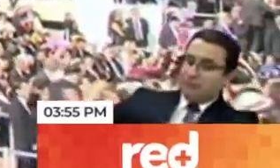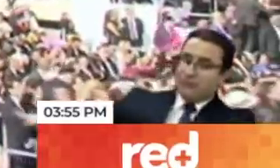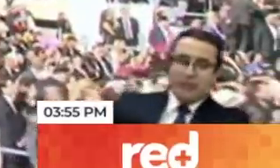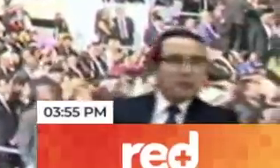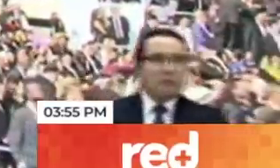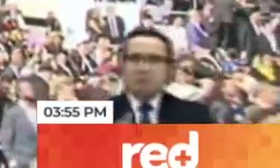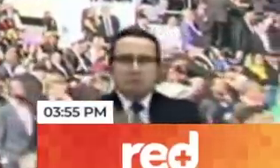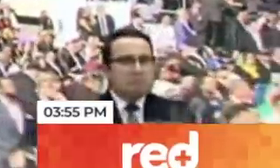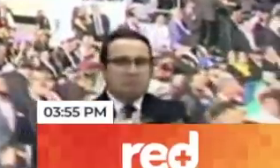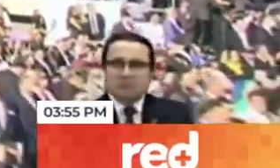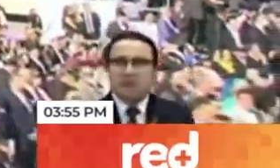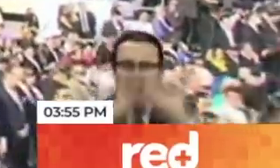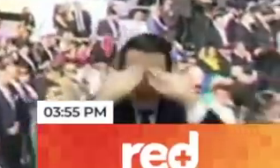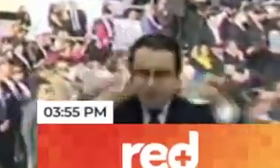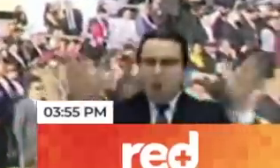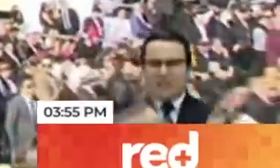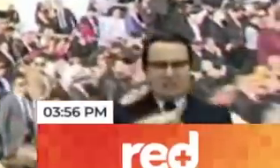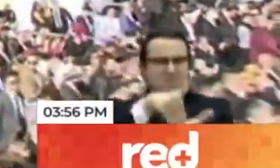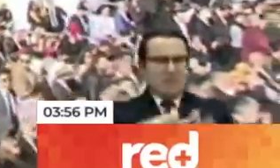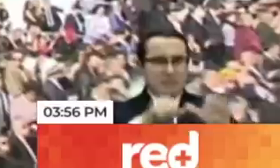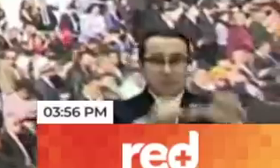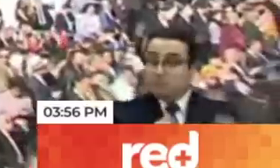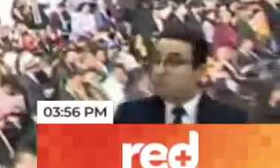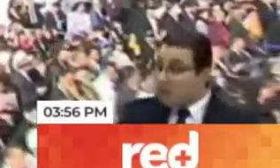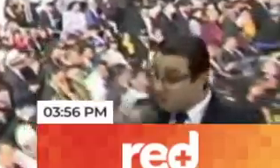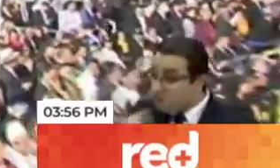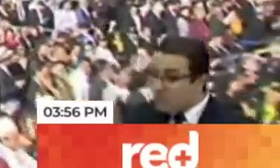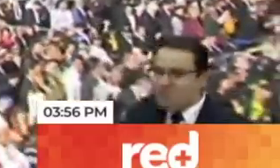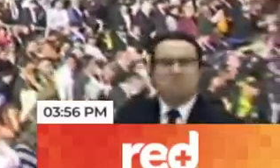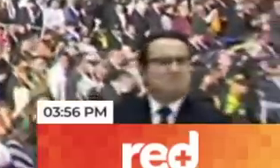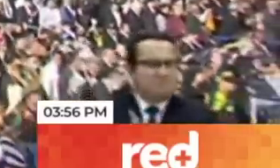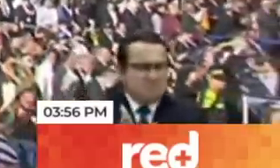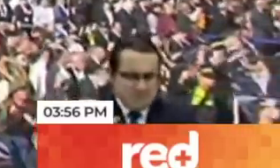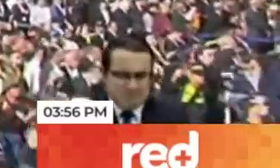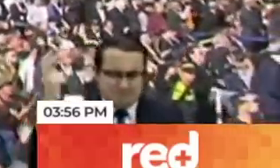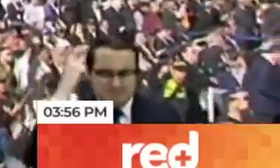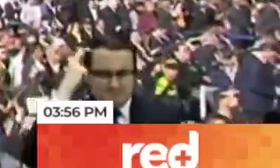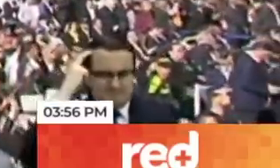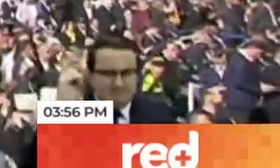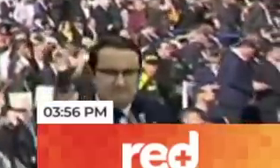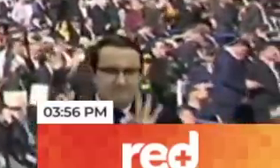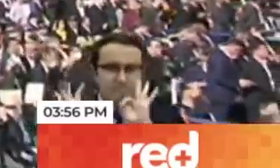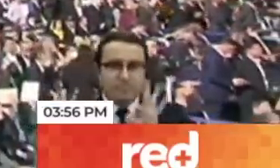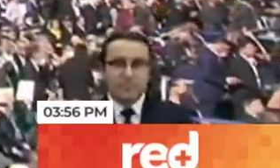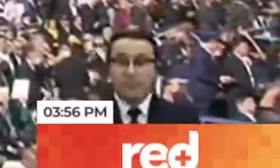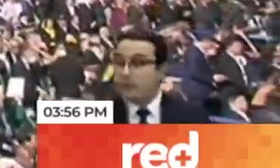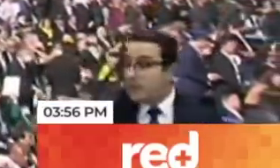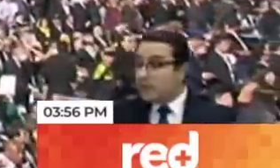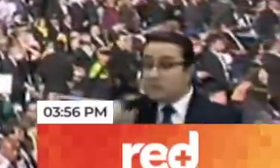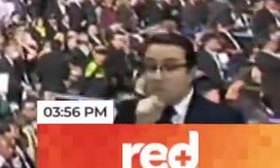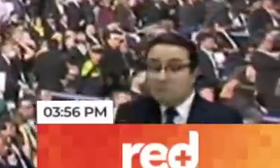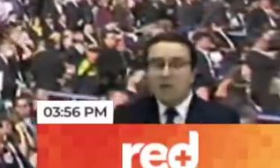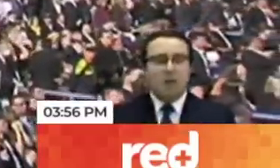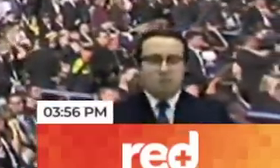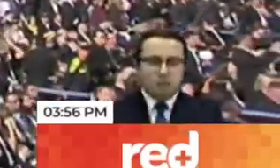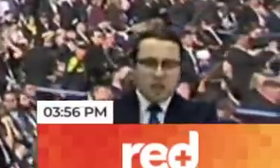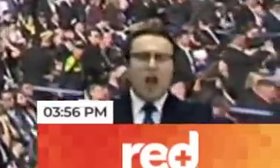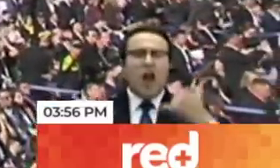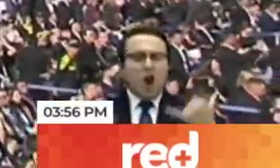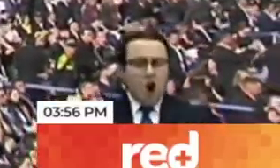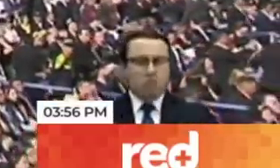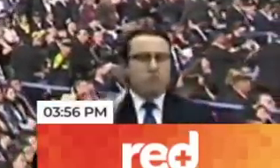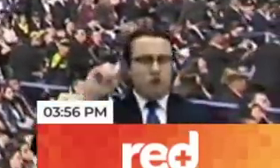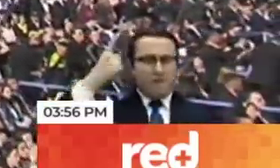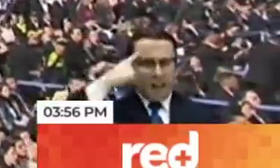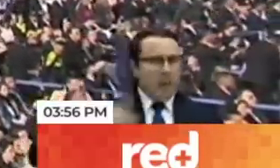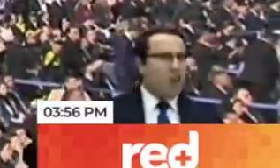y escribiendo. Ese filósofo nos recuerda que este gabinete y todos los ministros que